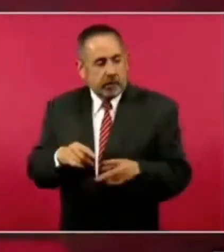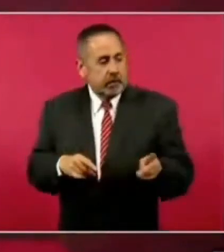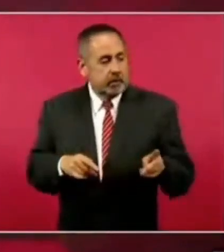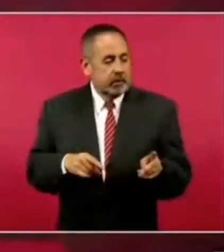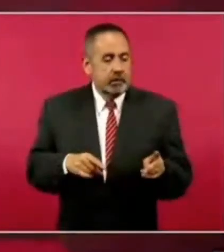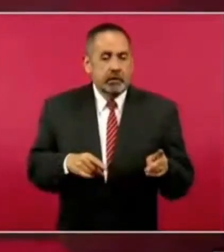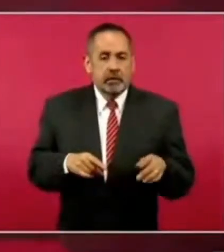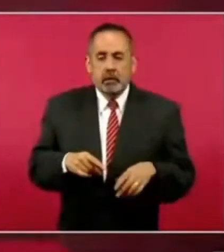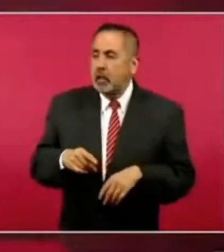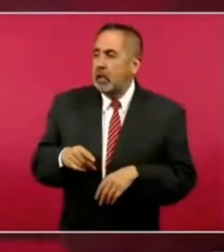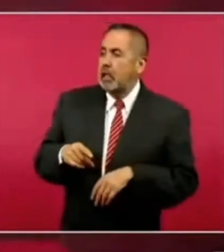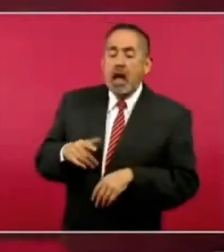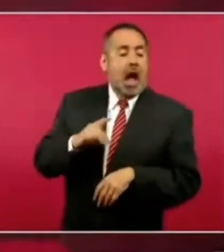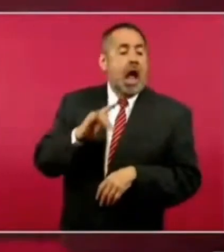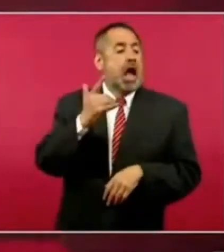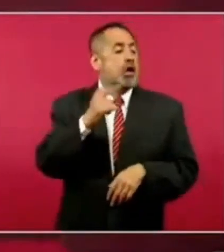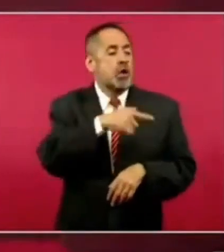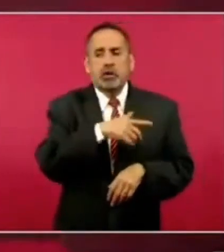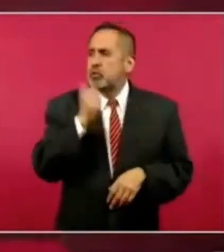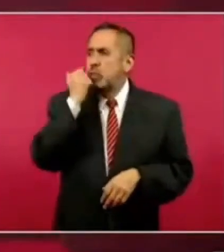las que usted quiera que sean señor?